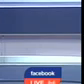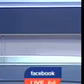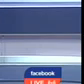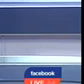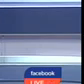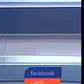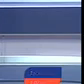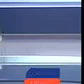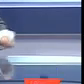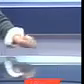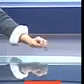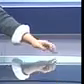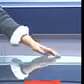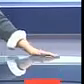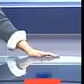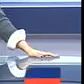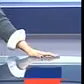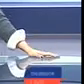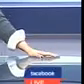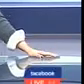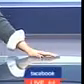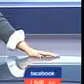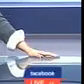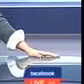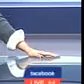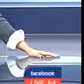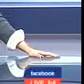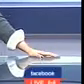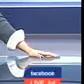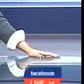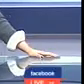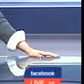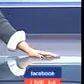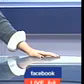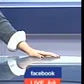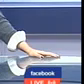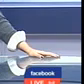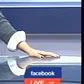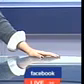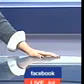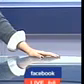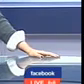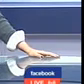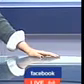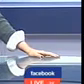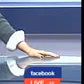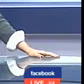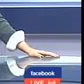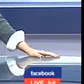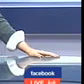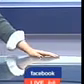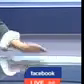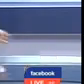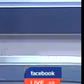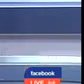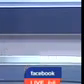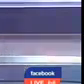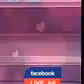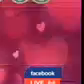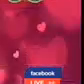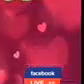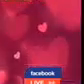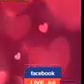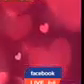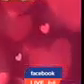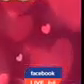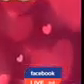dejes todos tus datos. Fecha de sorteo, lunes 28 de febrero. Coaspae, tu familia financiera. En el